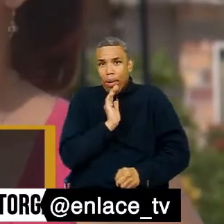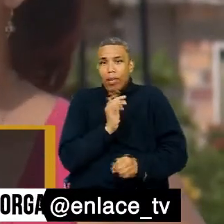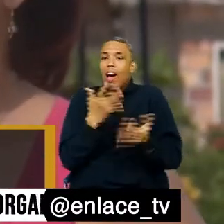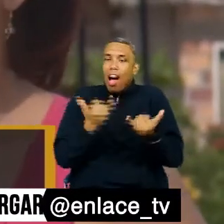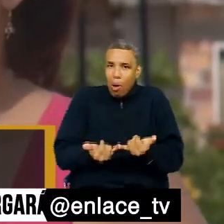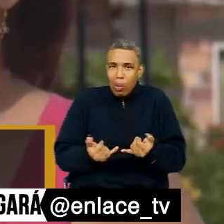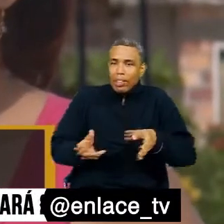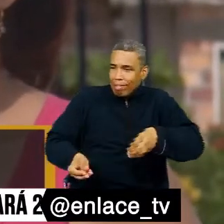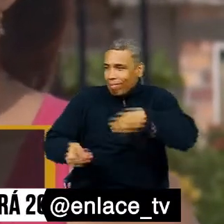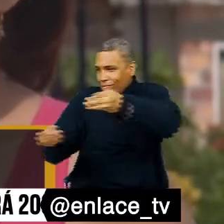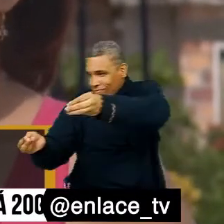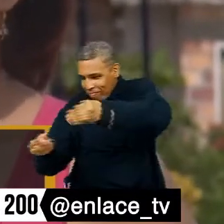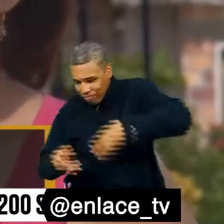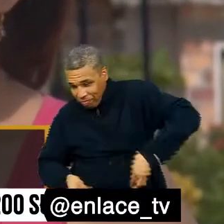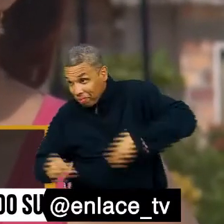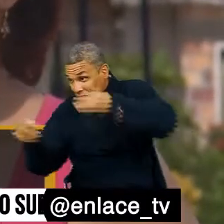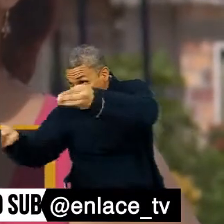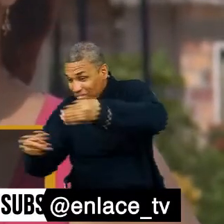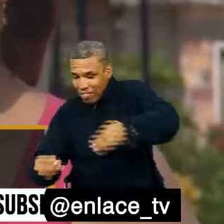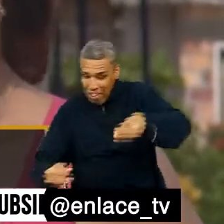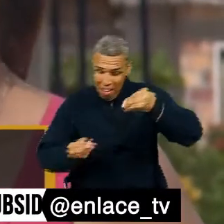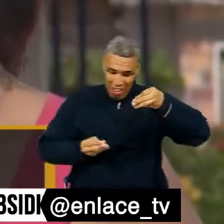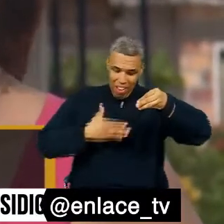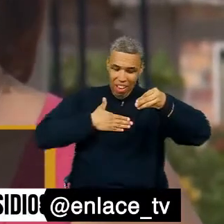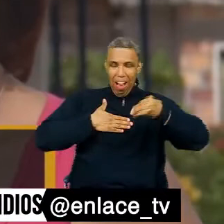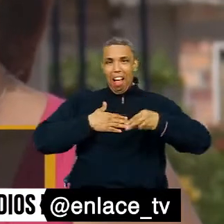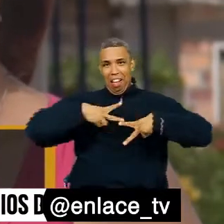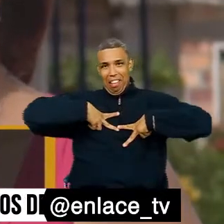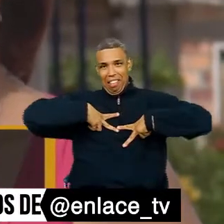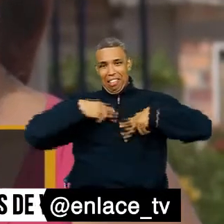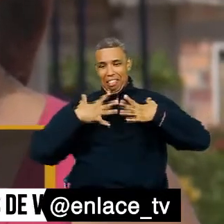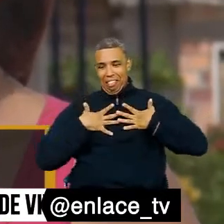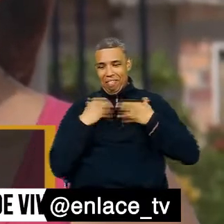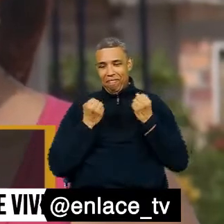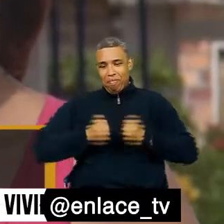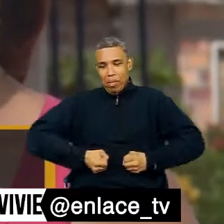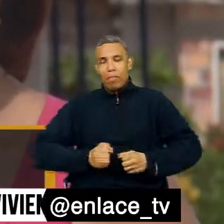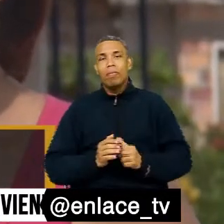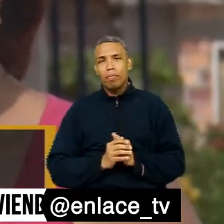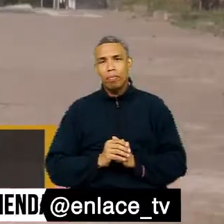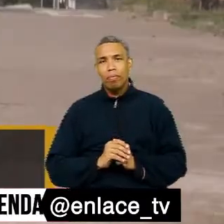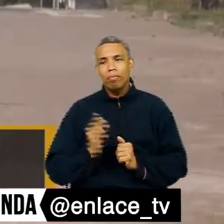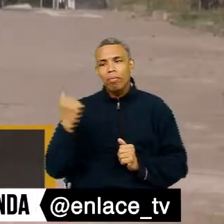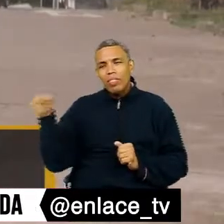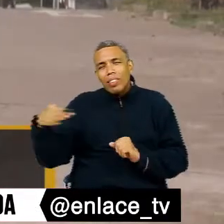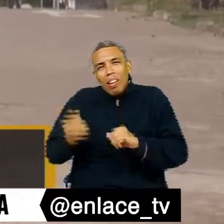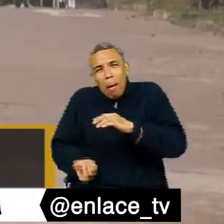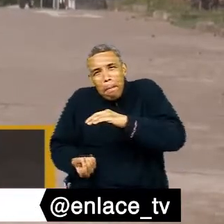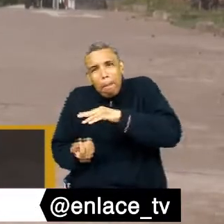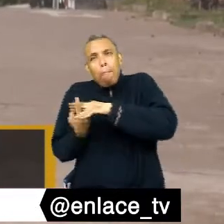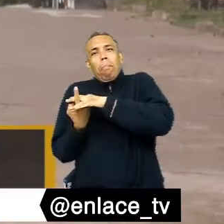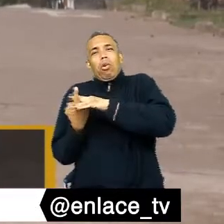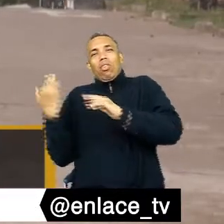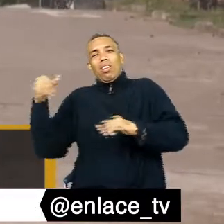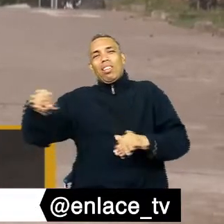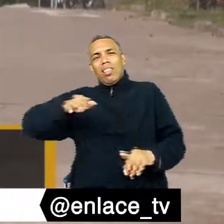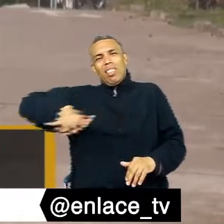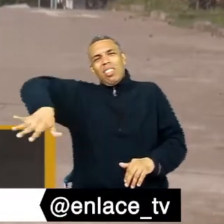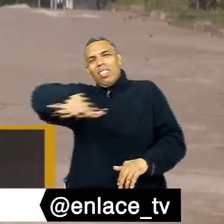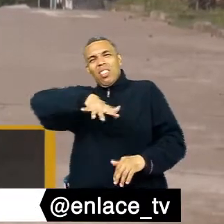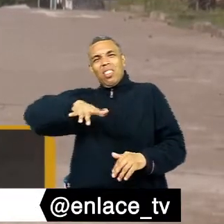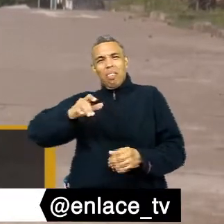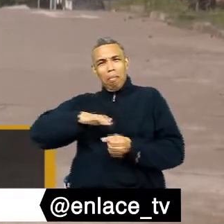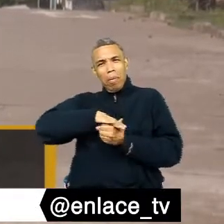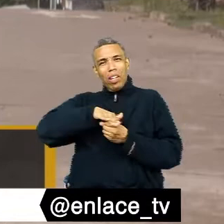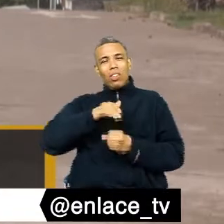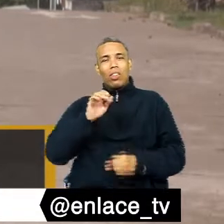por invasión. El señor José Nicolás Silva fue uno de los invasores, con el señor Álvaro Arenas, fueron de los invasores aquí los primeros.